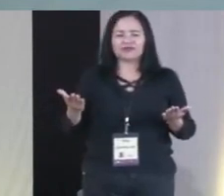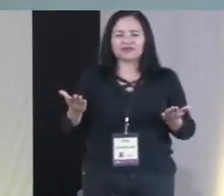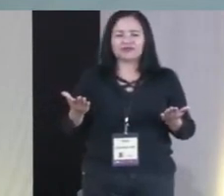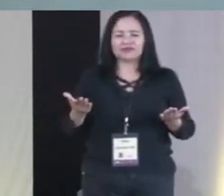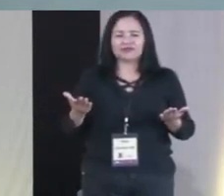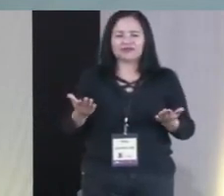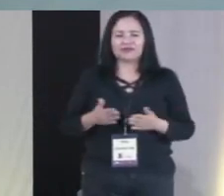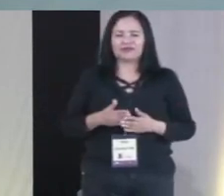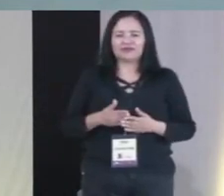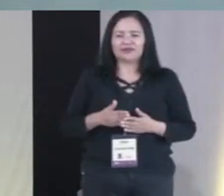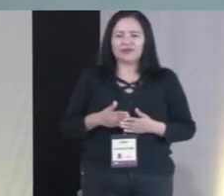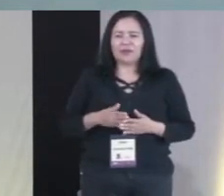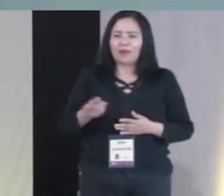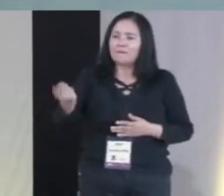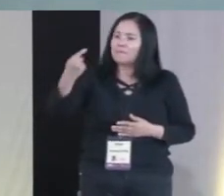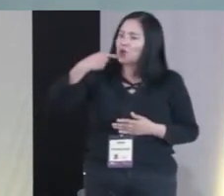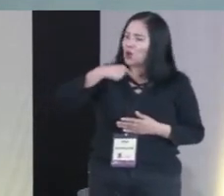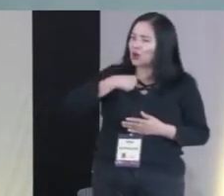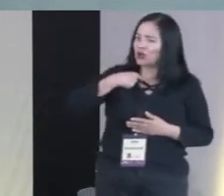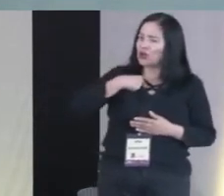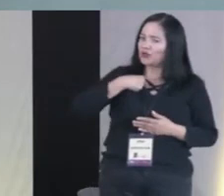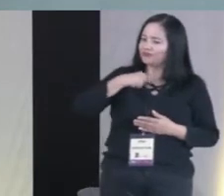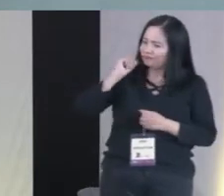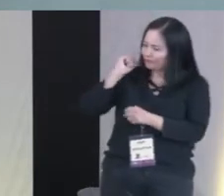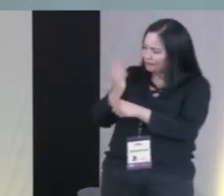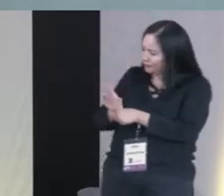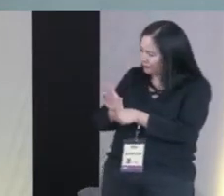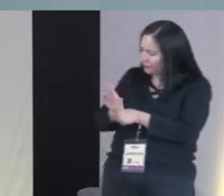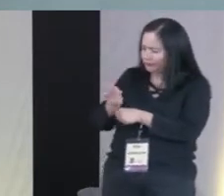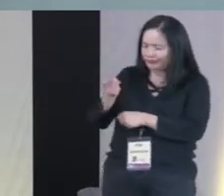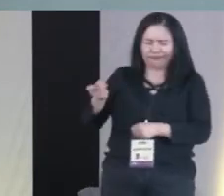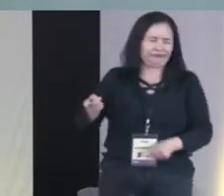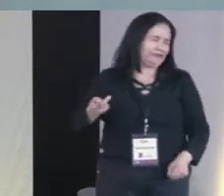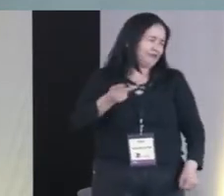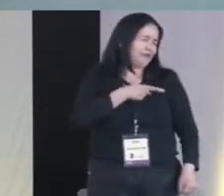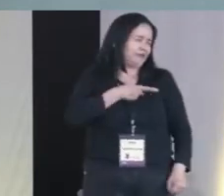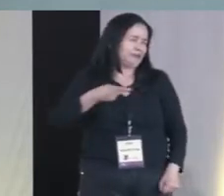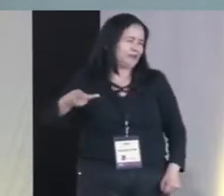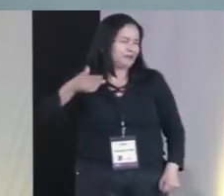Y yo lo que descubrí fue un pobre güey